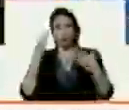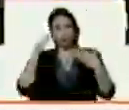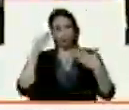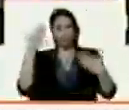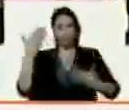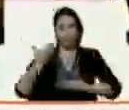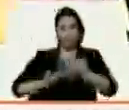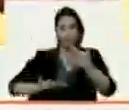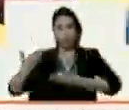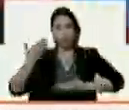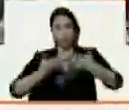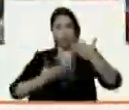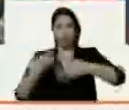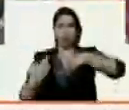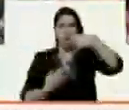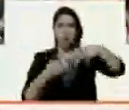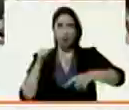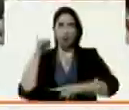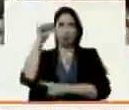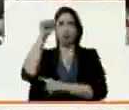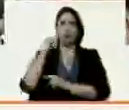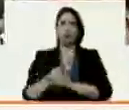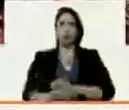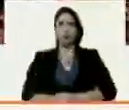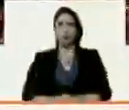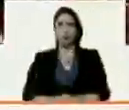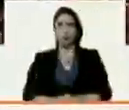¡Saludo solidario!